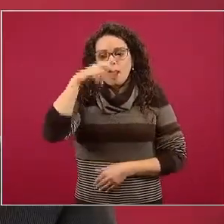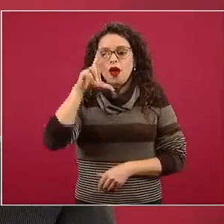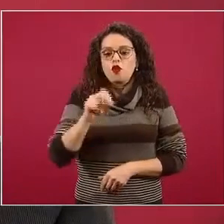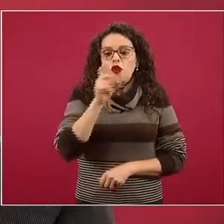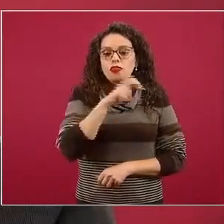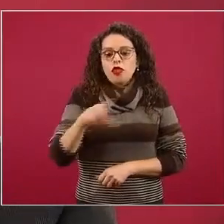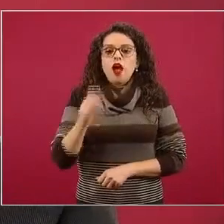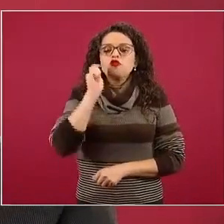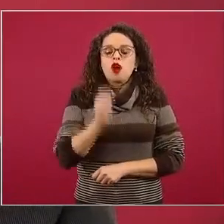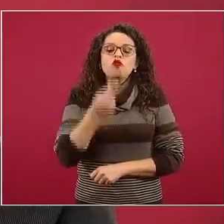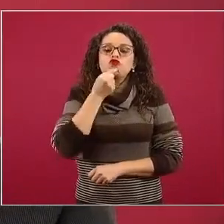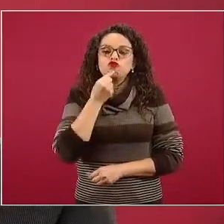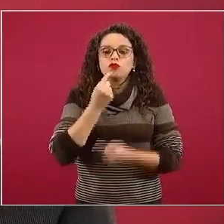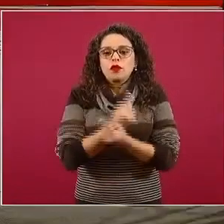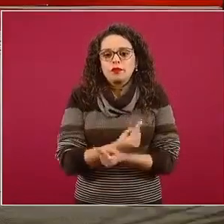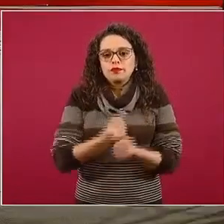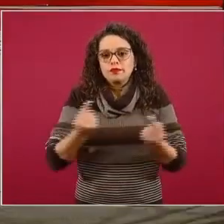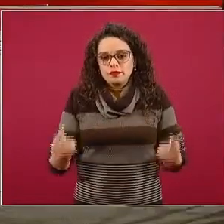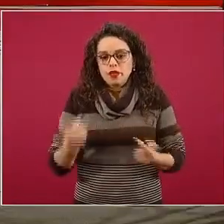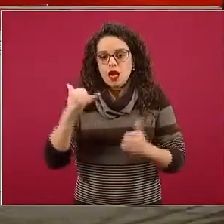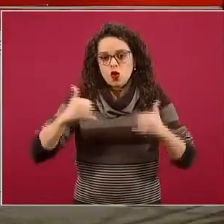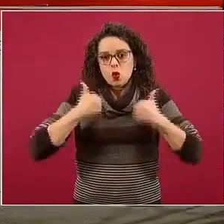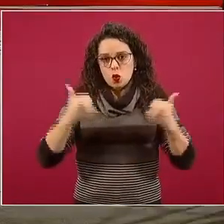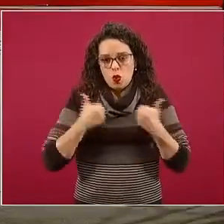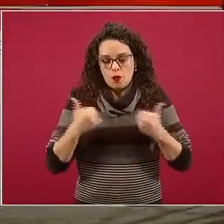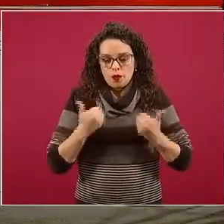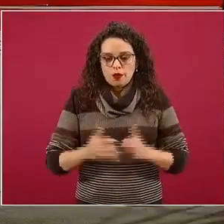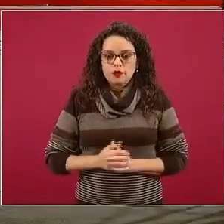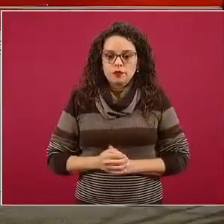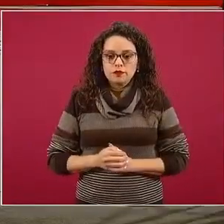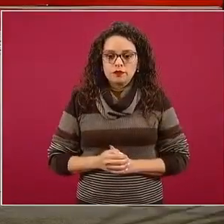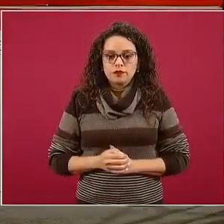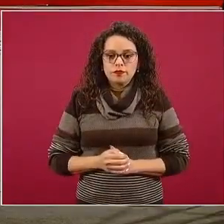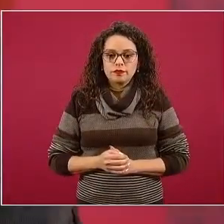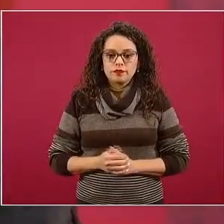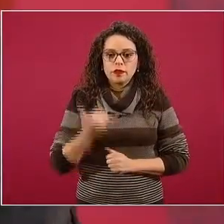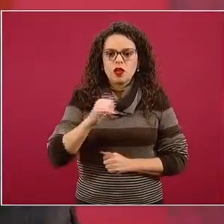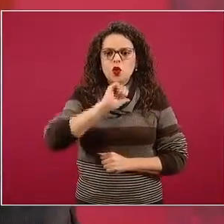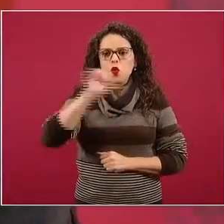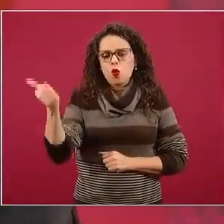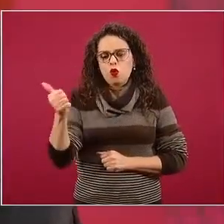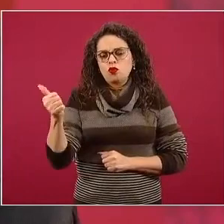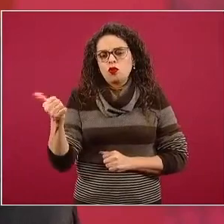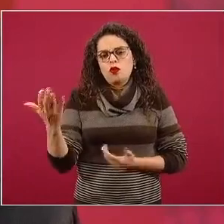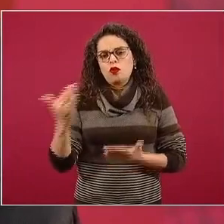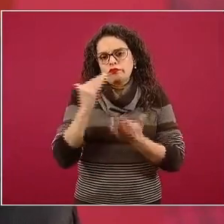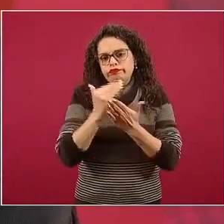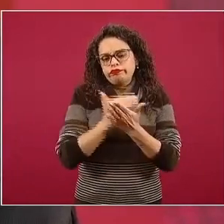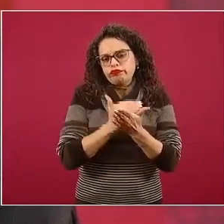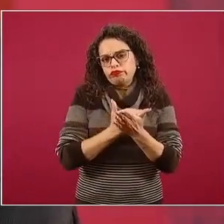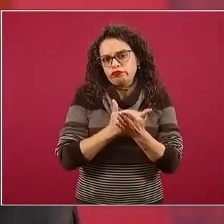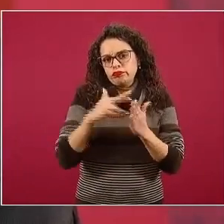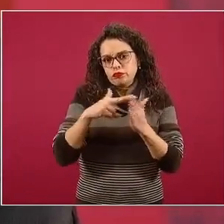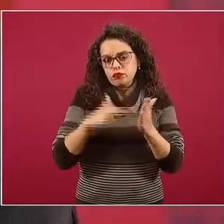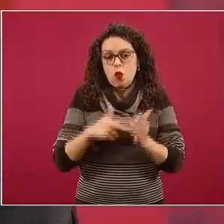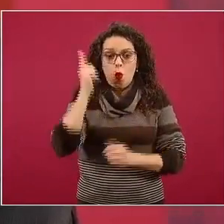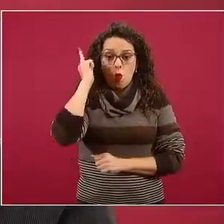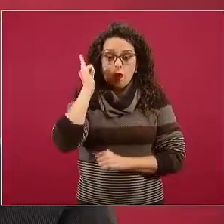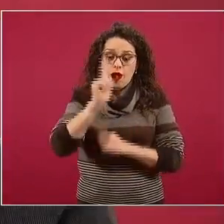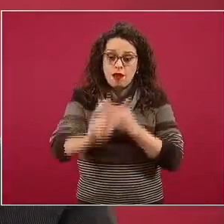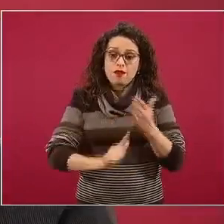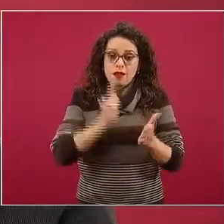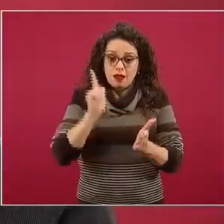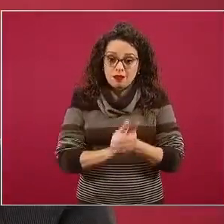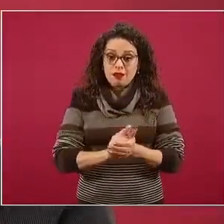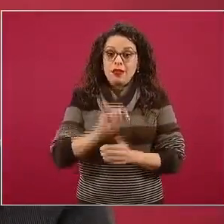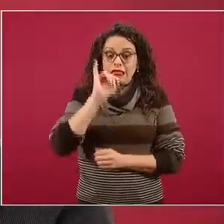niñas, niños y adolescentes, entre otras medidas que están consideradas. Ojalá que esta ley tenga éxito en el Congreso, ojalá que